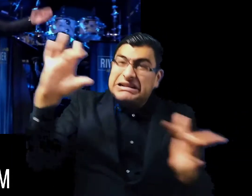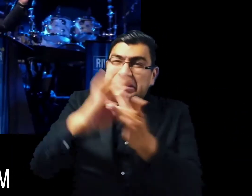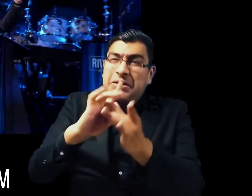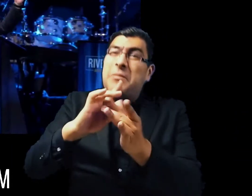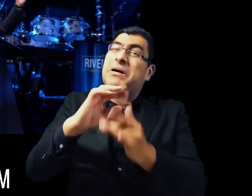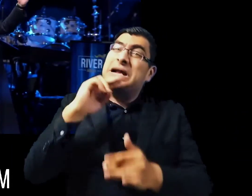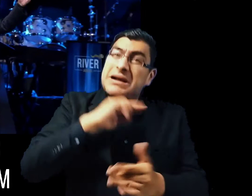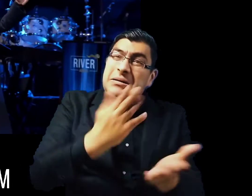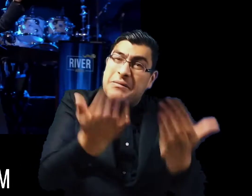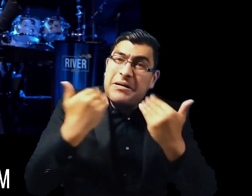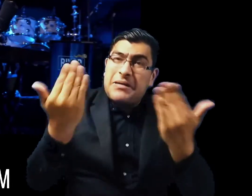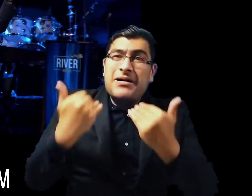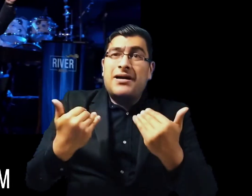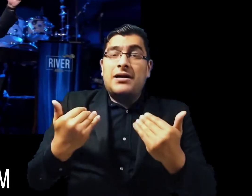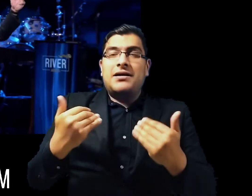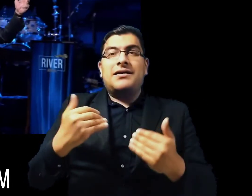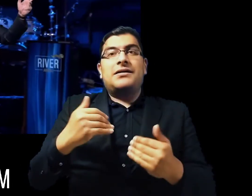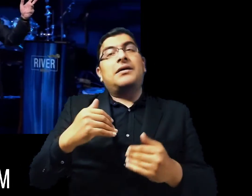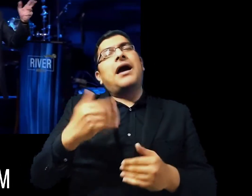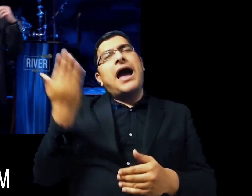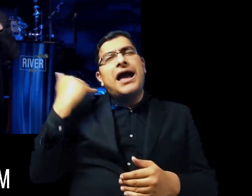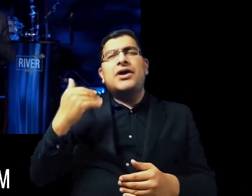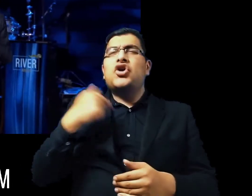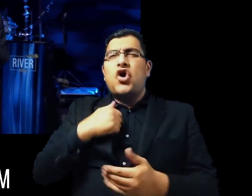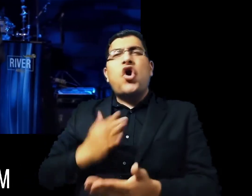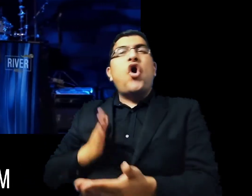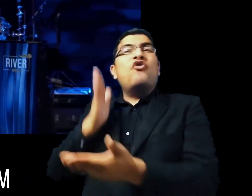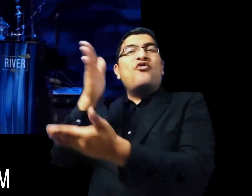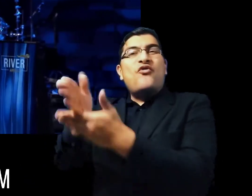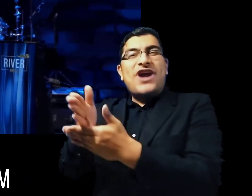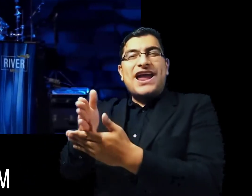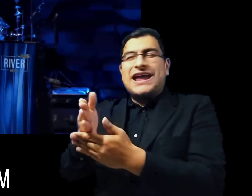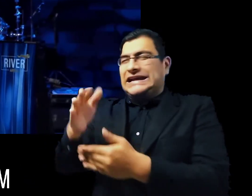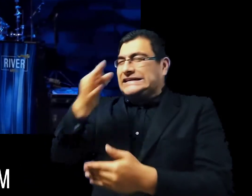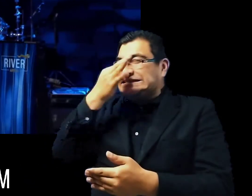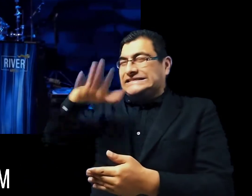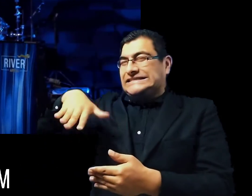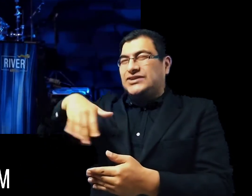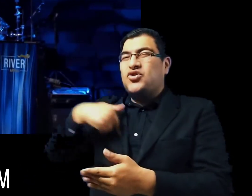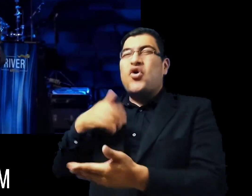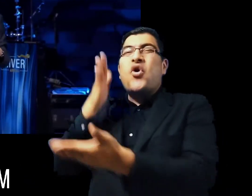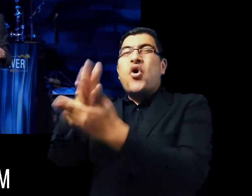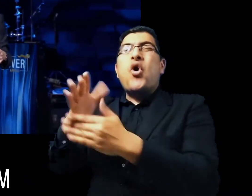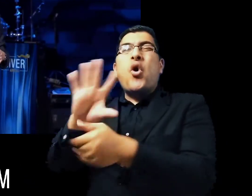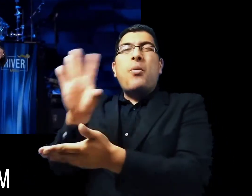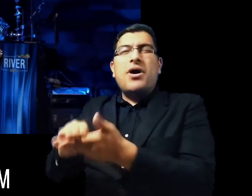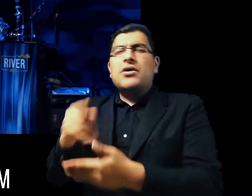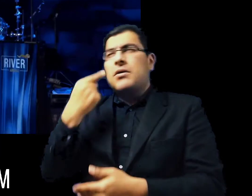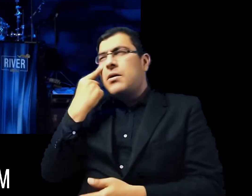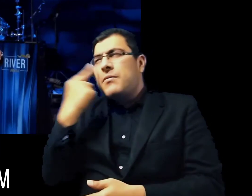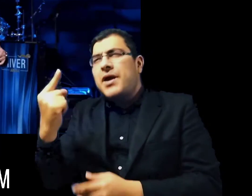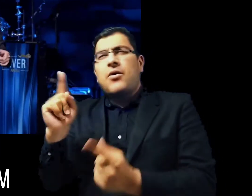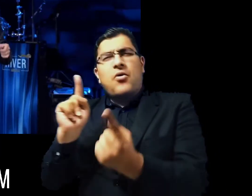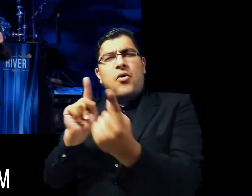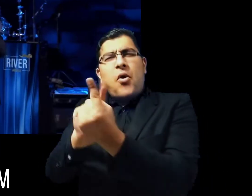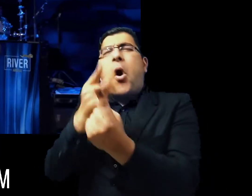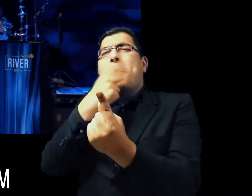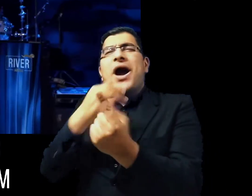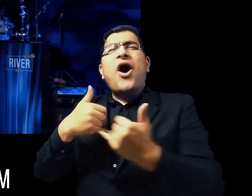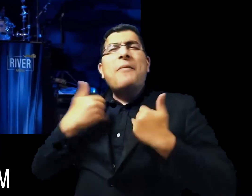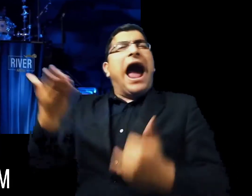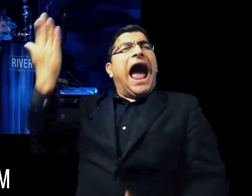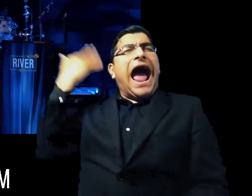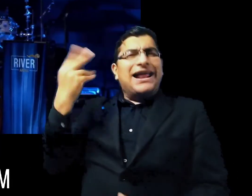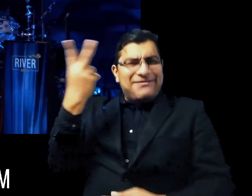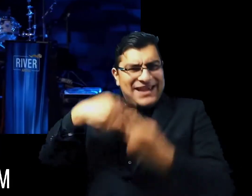Una vez, hace relativamente poco, fui a una boda y me encontré con un muchacho que se